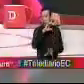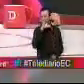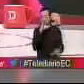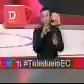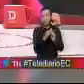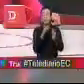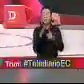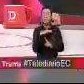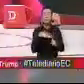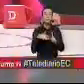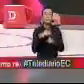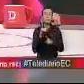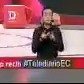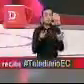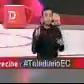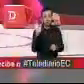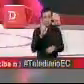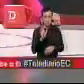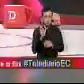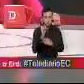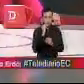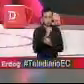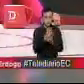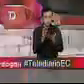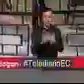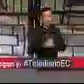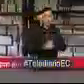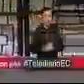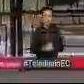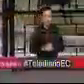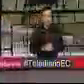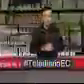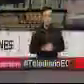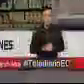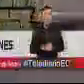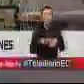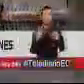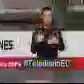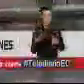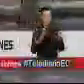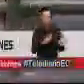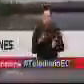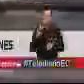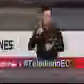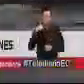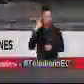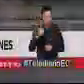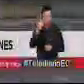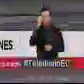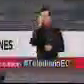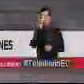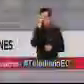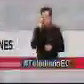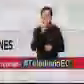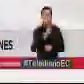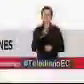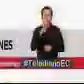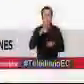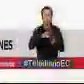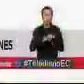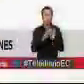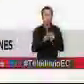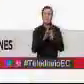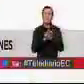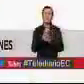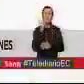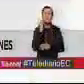sobre la situación de la población ecuatoriana. Todo listo para el próximo domingo 24 de noviembre, fecha en la que